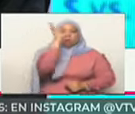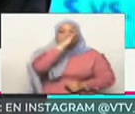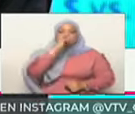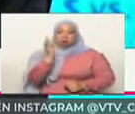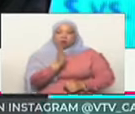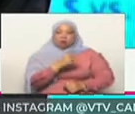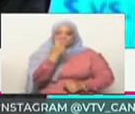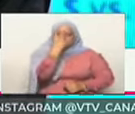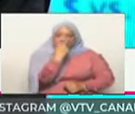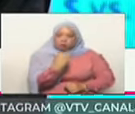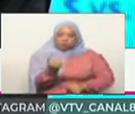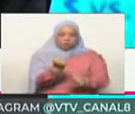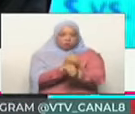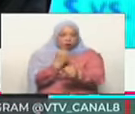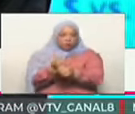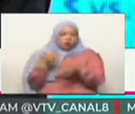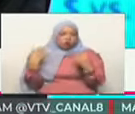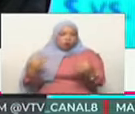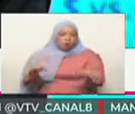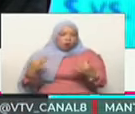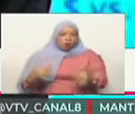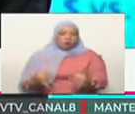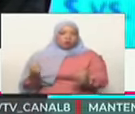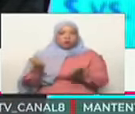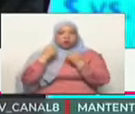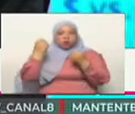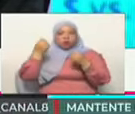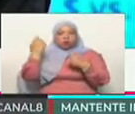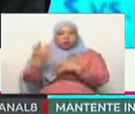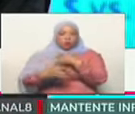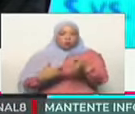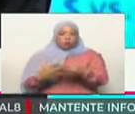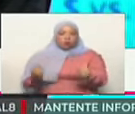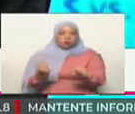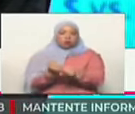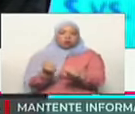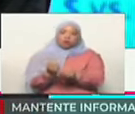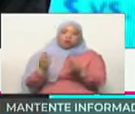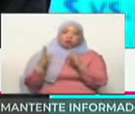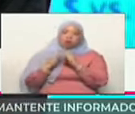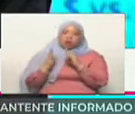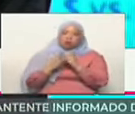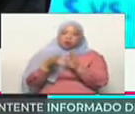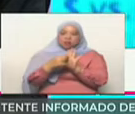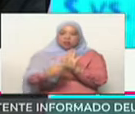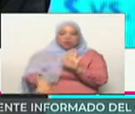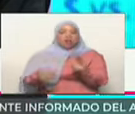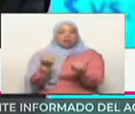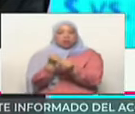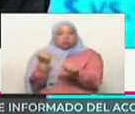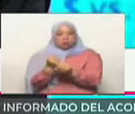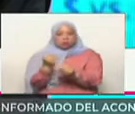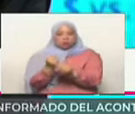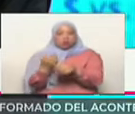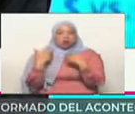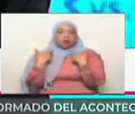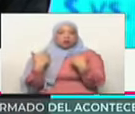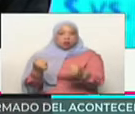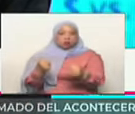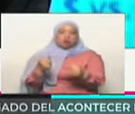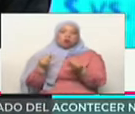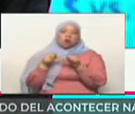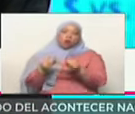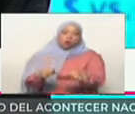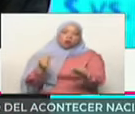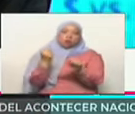pueblo humilde, del pueblo de a pie, del pueblo que lucha por sus tierras, por su vivienda, por su derecho al trabajo, a la salud,